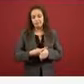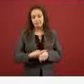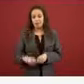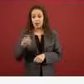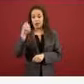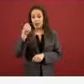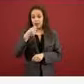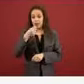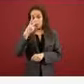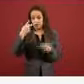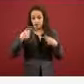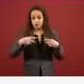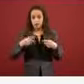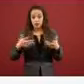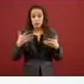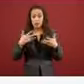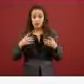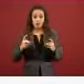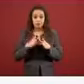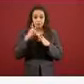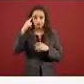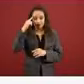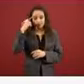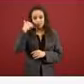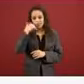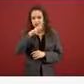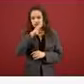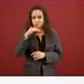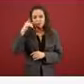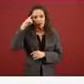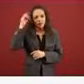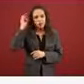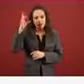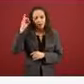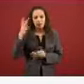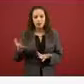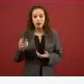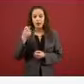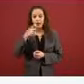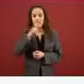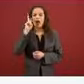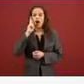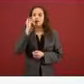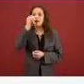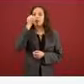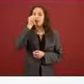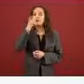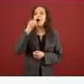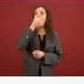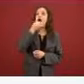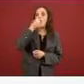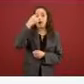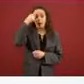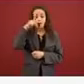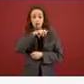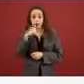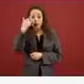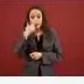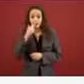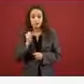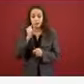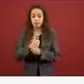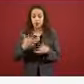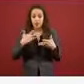de cabeza, dolor de garganta y uno de los otros síntomas, y se les toma una muestra para identificar si tienen o no infección por el